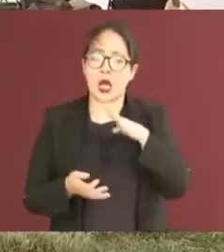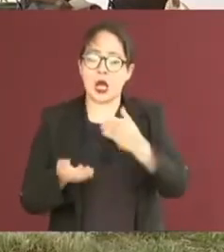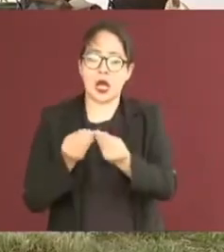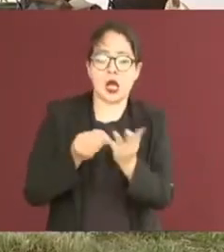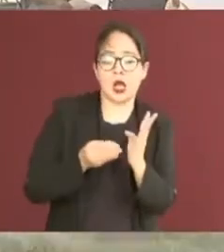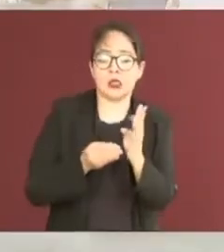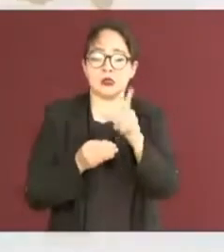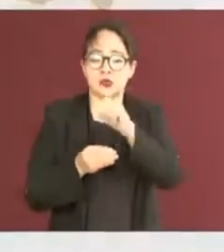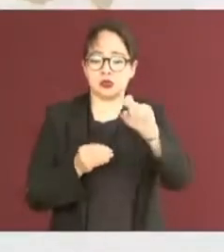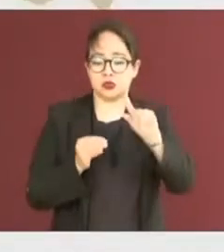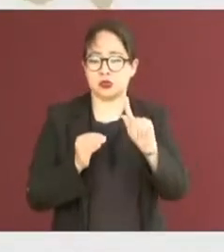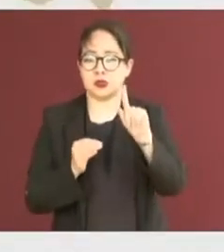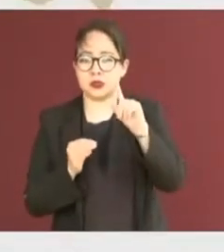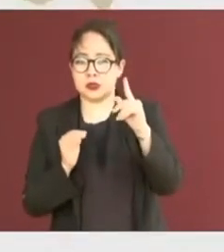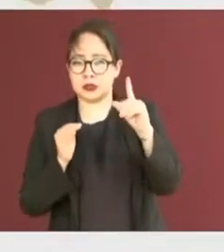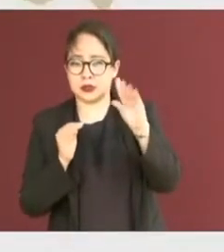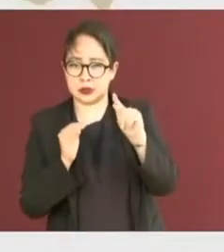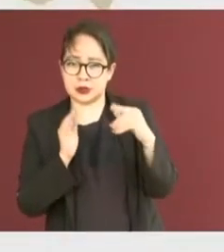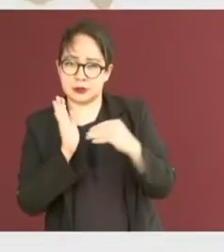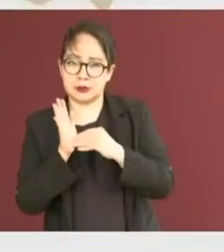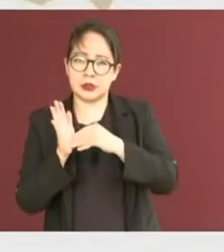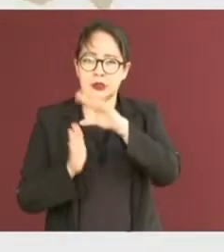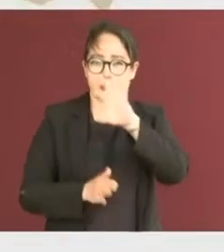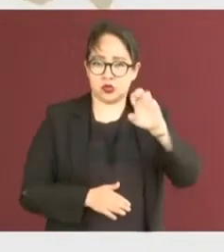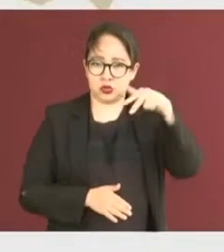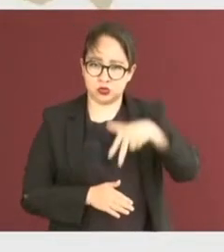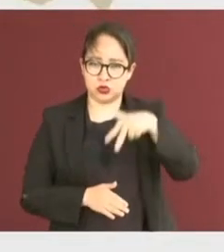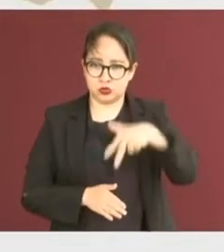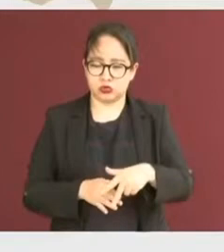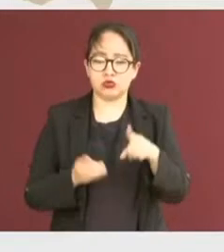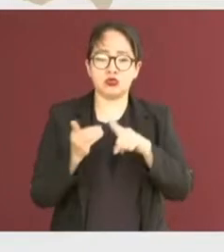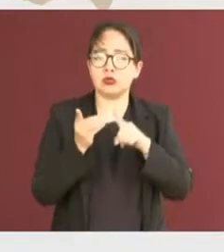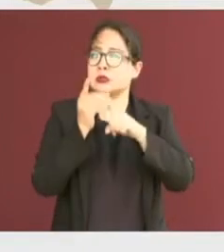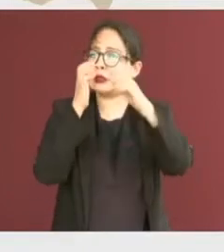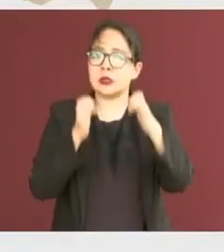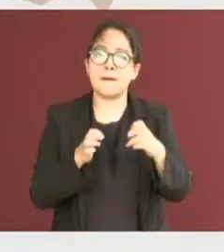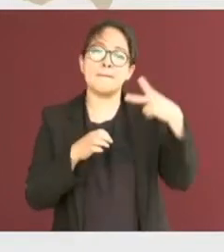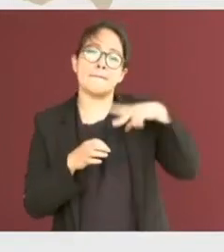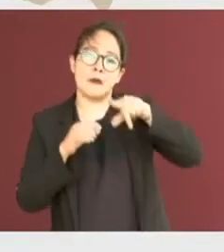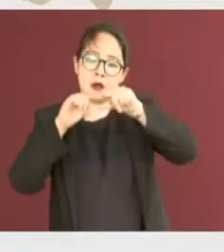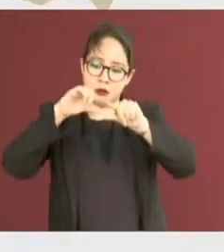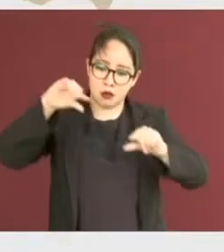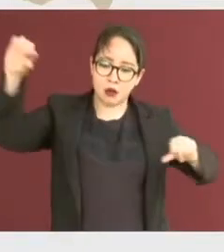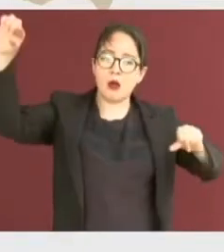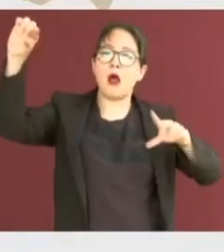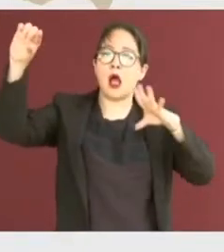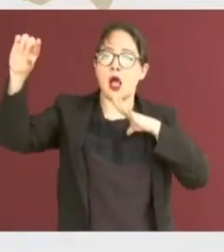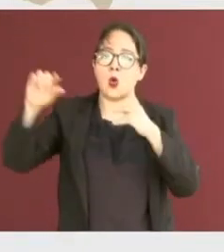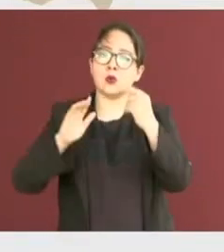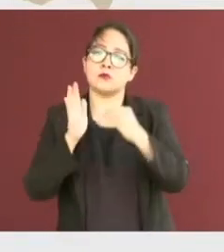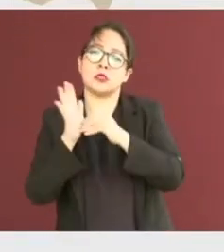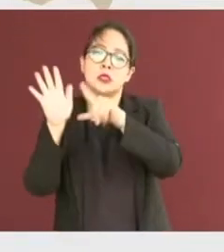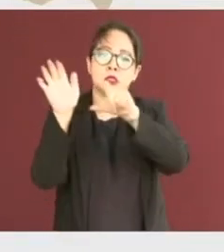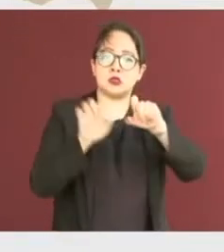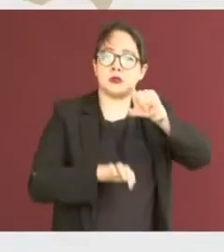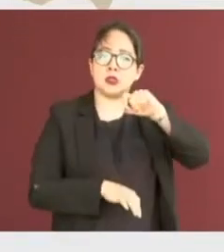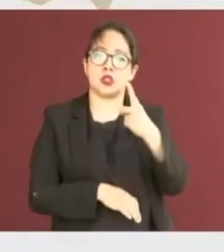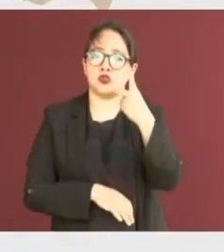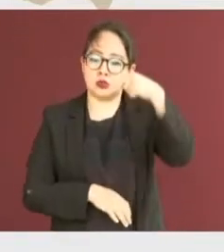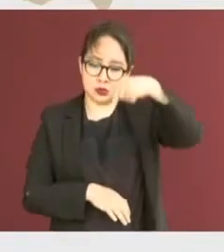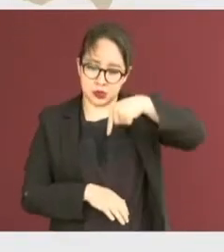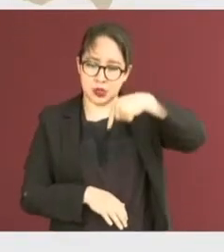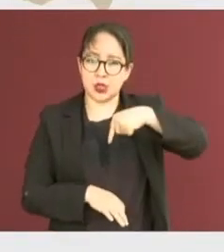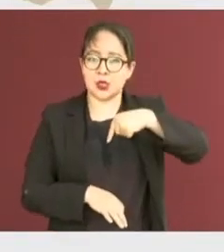170.518 hectáreas pertenecen al estado de Veracruz y 1.722 a este